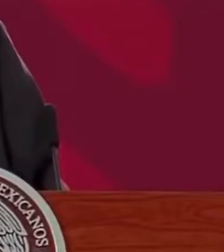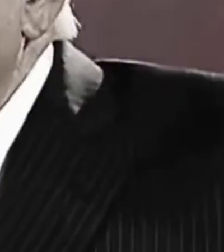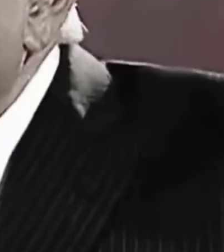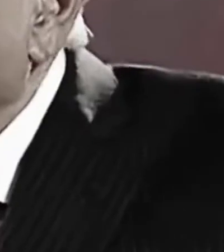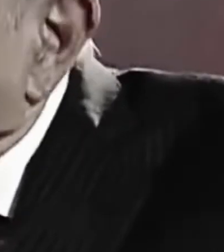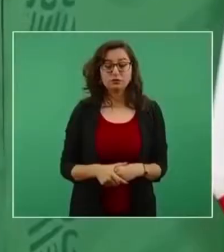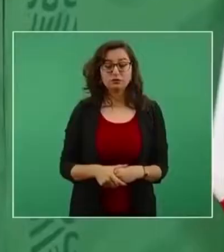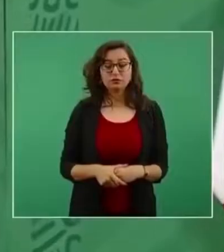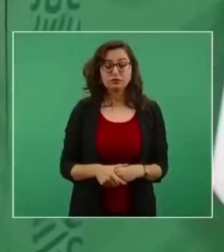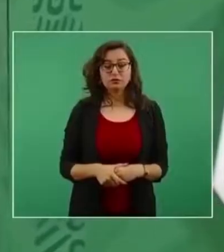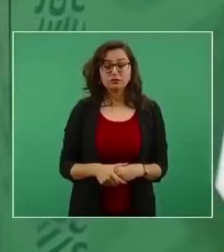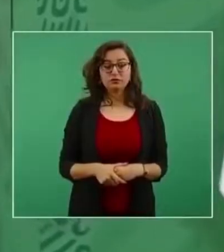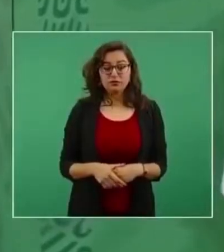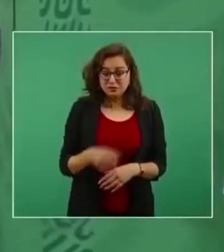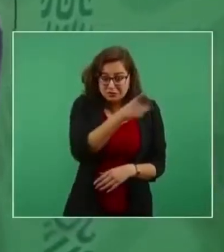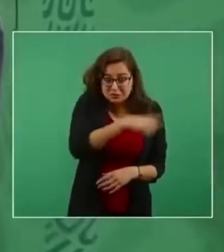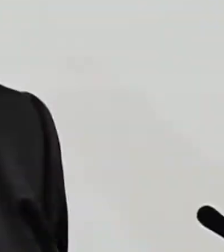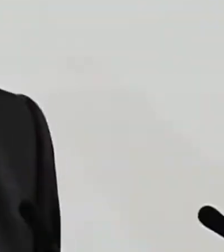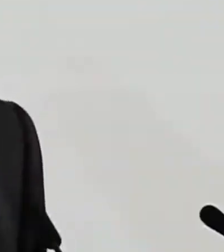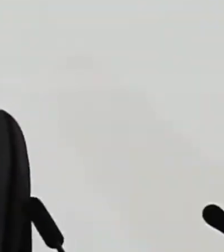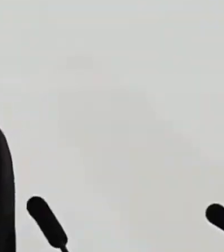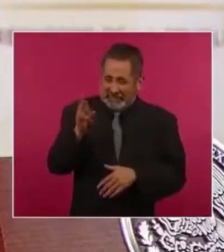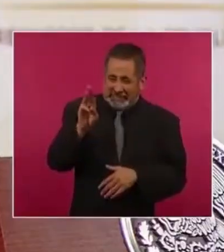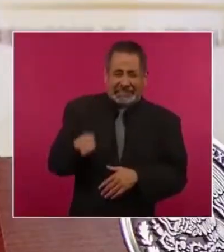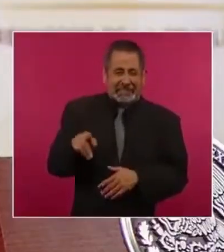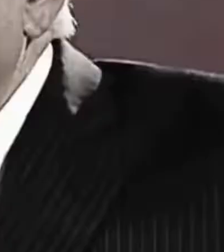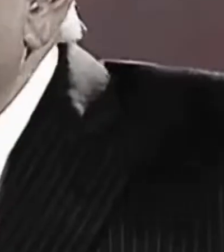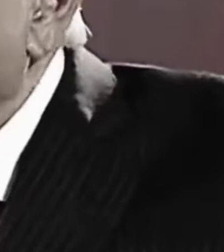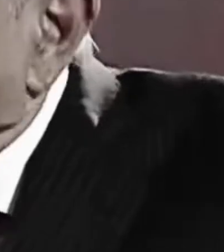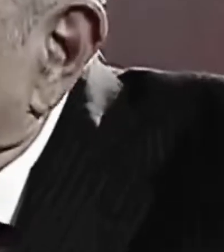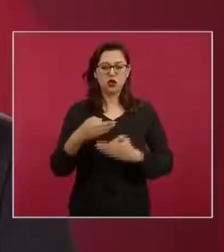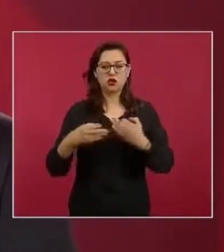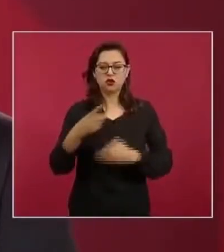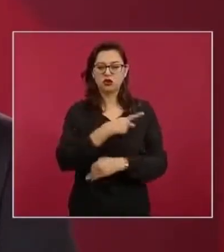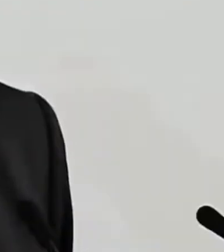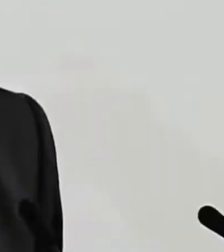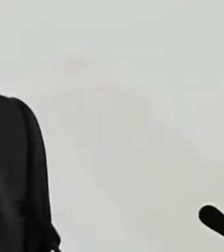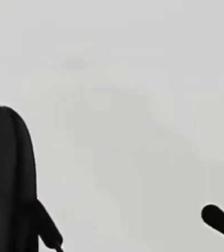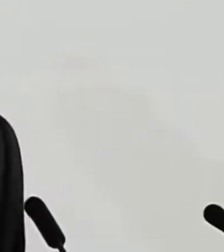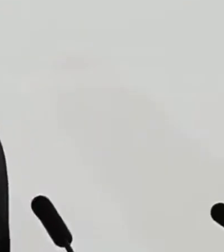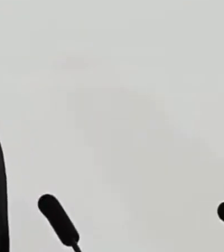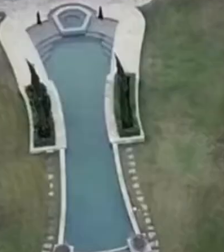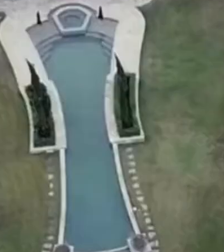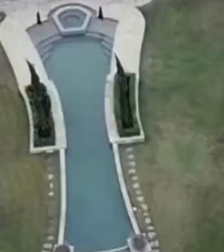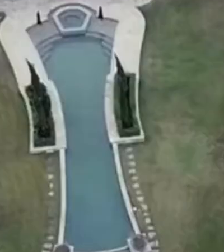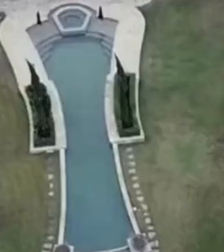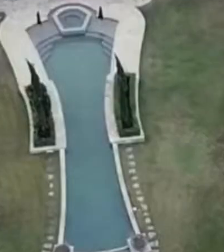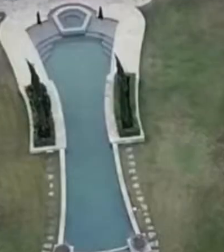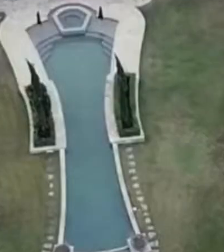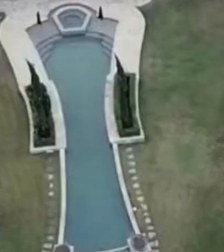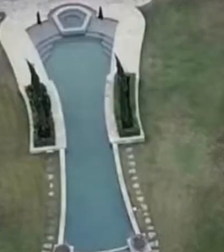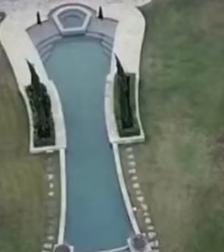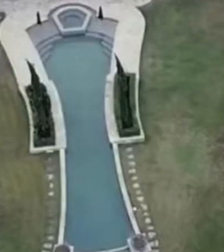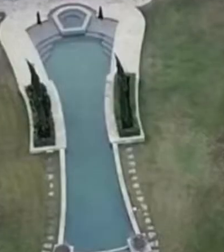es que el movimiento feminista es que la unam es que el ine es que al parecer la